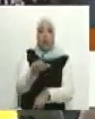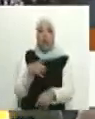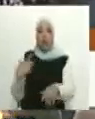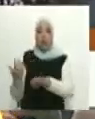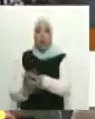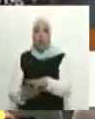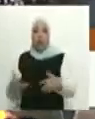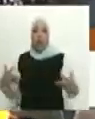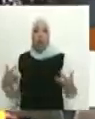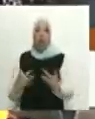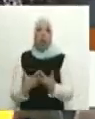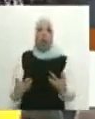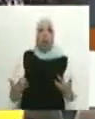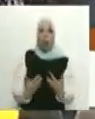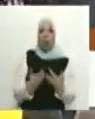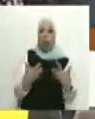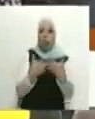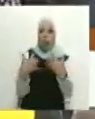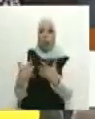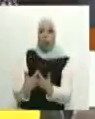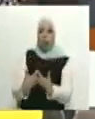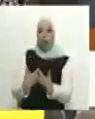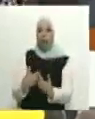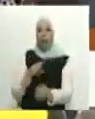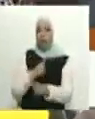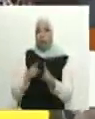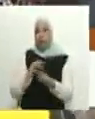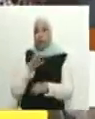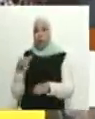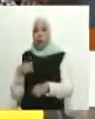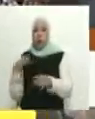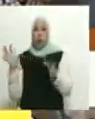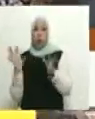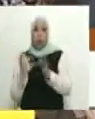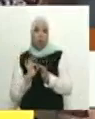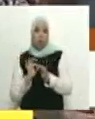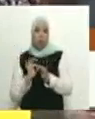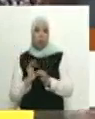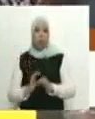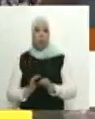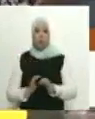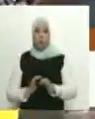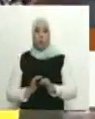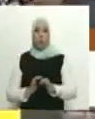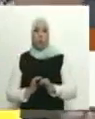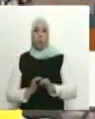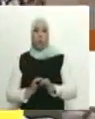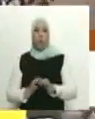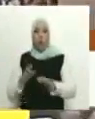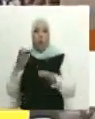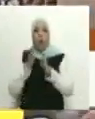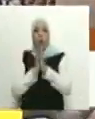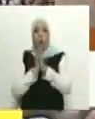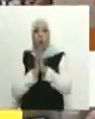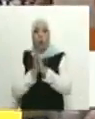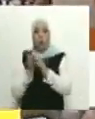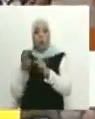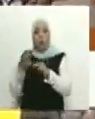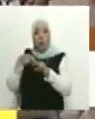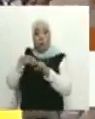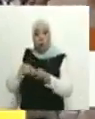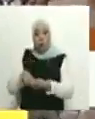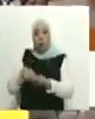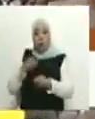Y nosotros tenemos que estar cada día más unidos. Bájala ahí para que la gente atrás vea ahí. Bájala ahí, por favor, que la gente atrás le va.